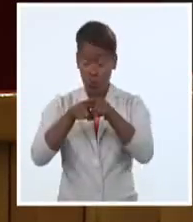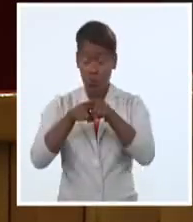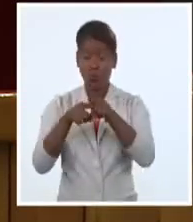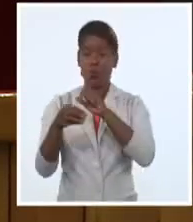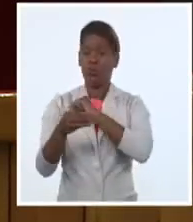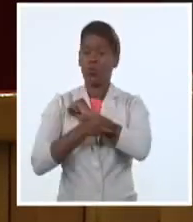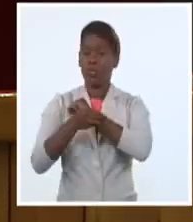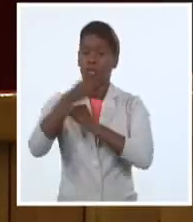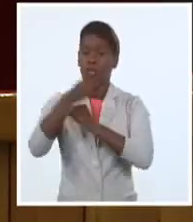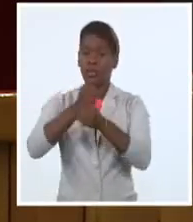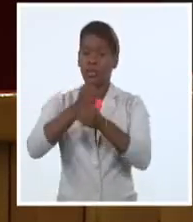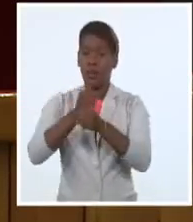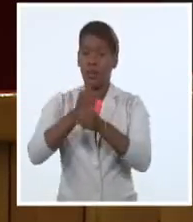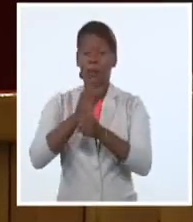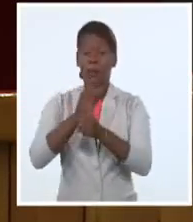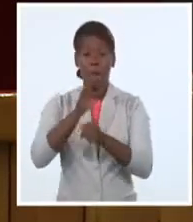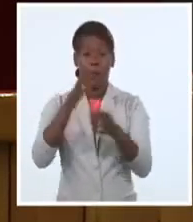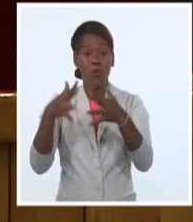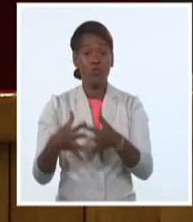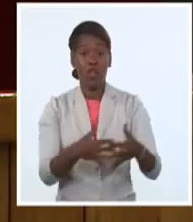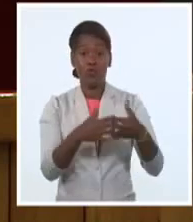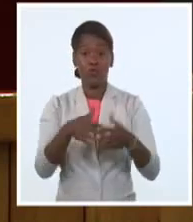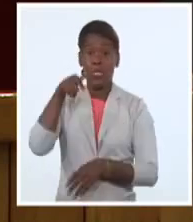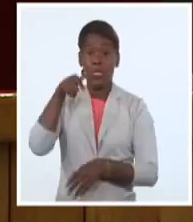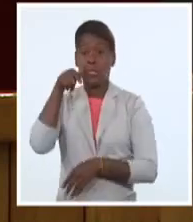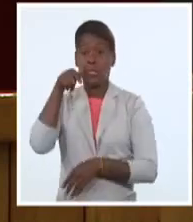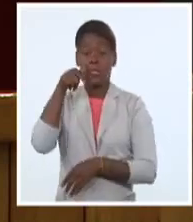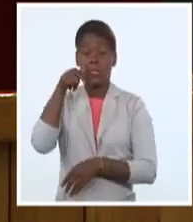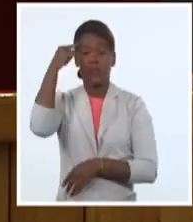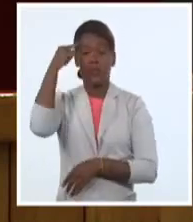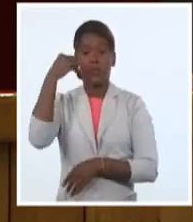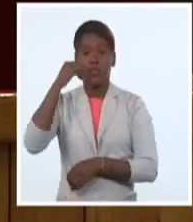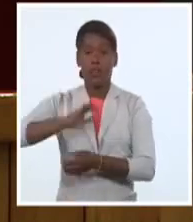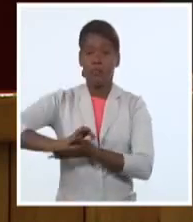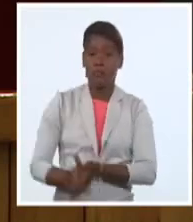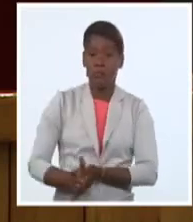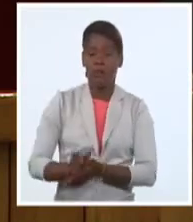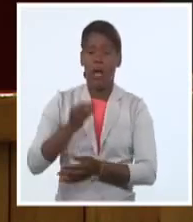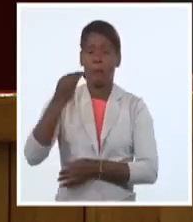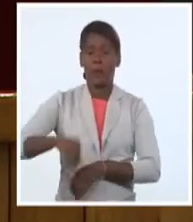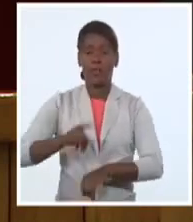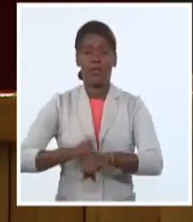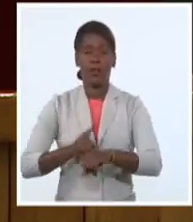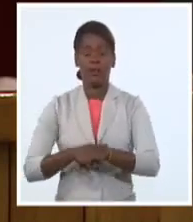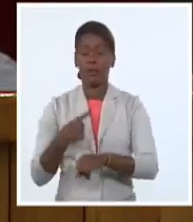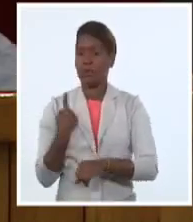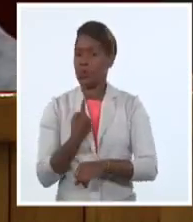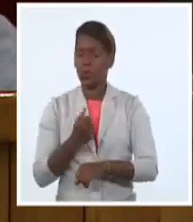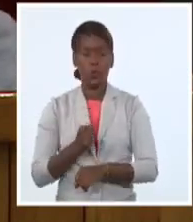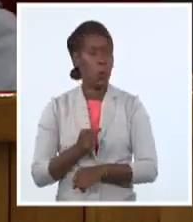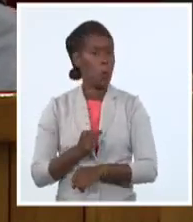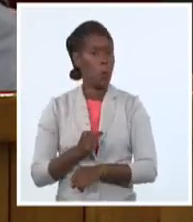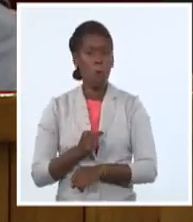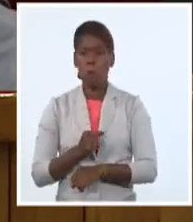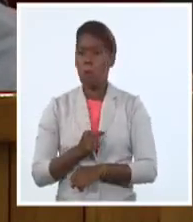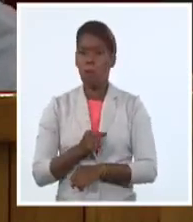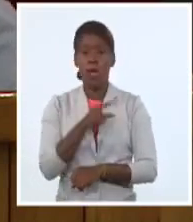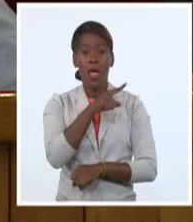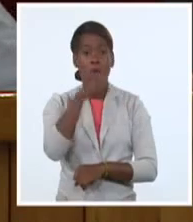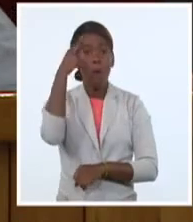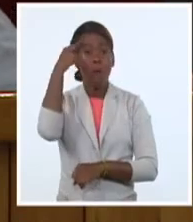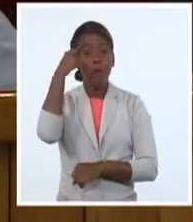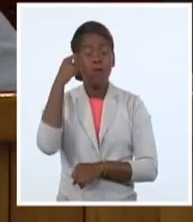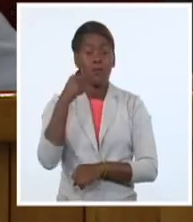se nos tiró al cuello con demandas de intervención humanitaria y hasta de invasión militar. Ni se molestaron en mirar en la